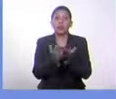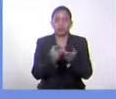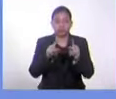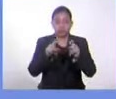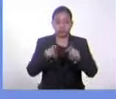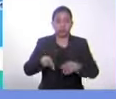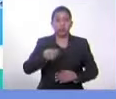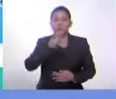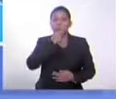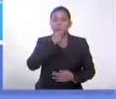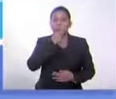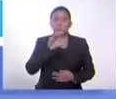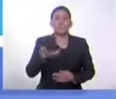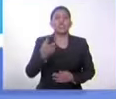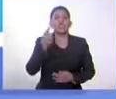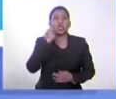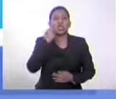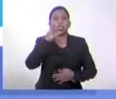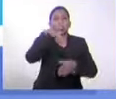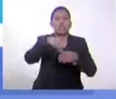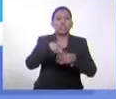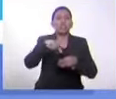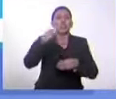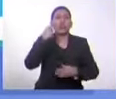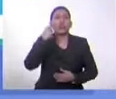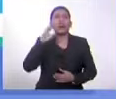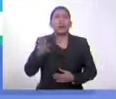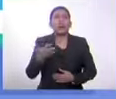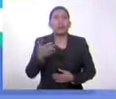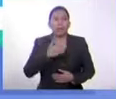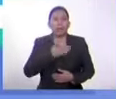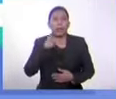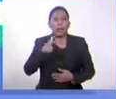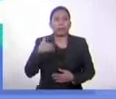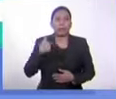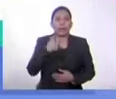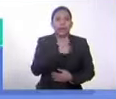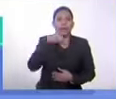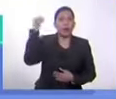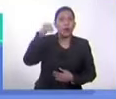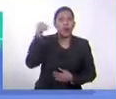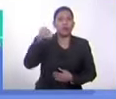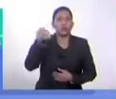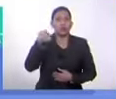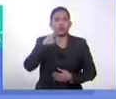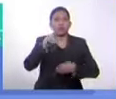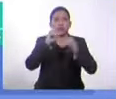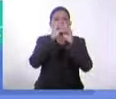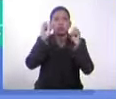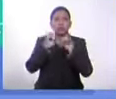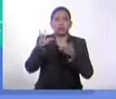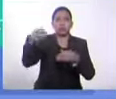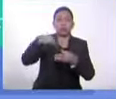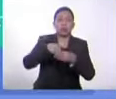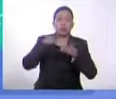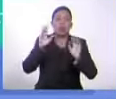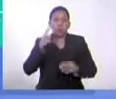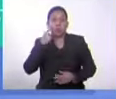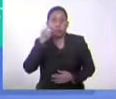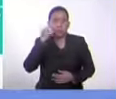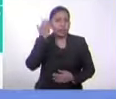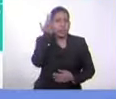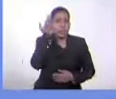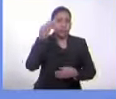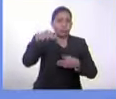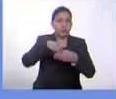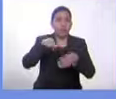de estudio. ¿Dónde está disponible la guía de estudio? En la página oficial del Ministerio de Educación, y esta teleclase queda disponible a través de la